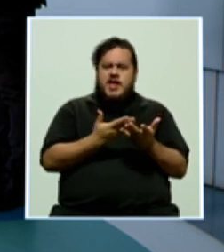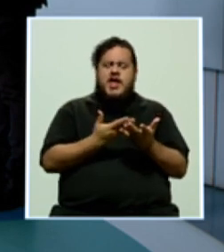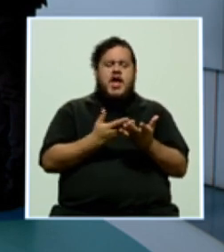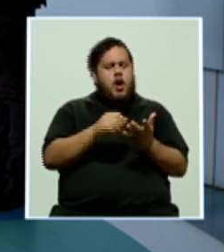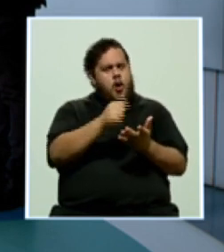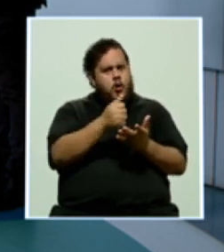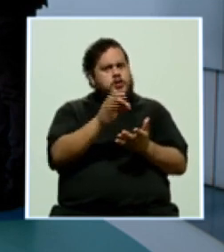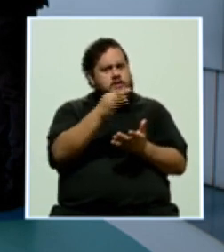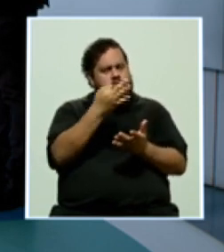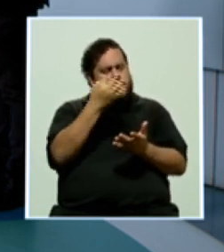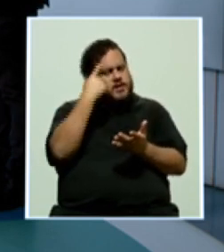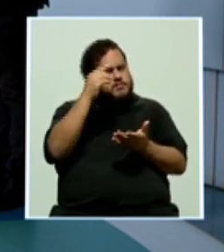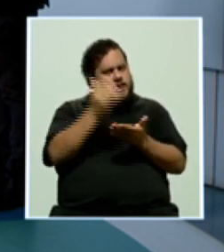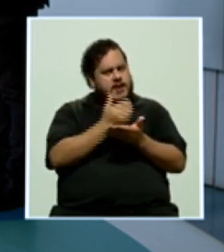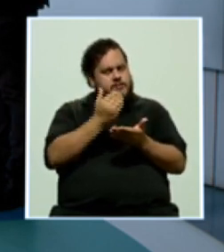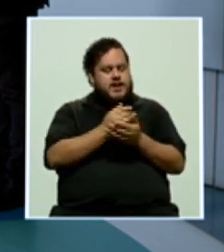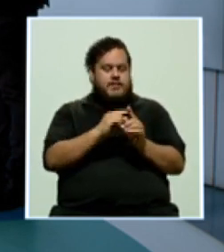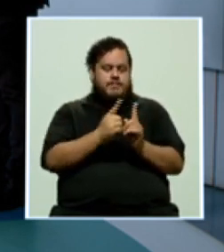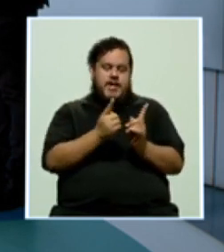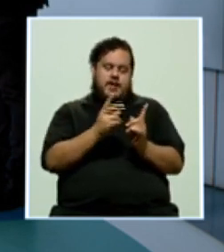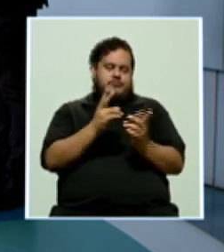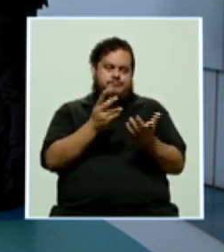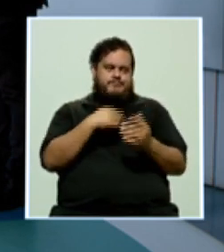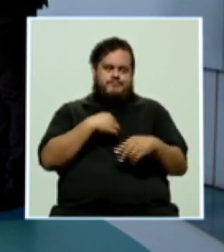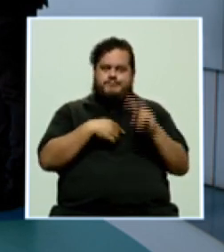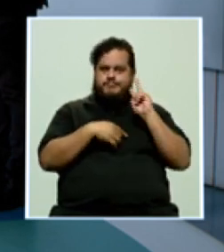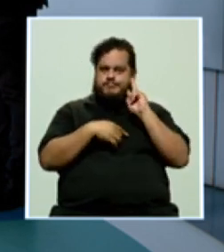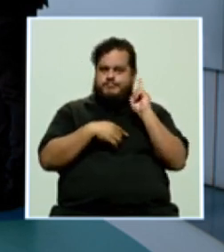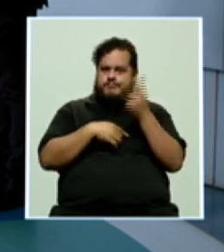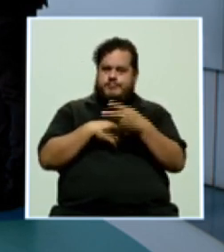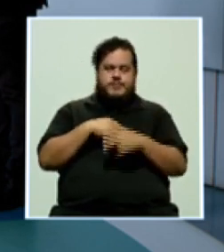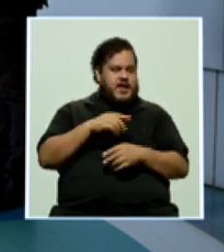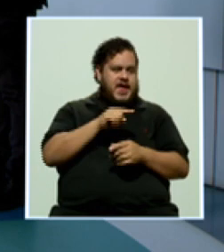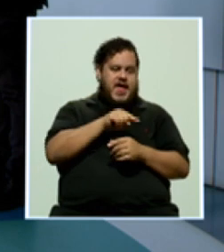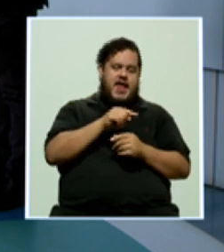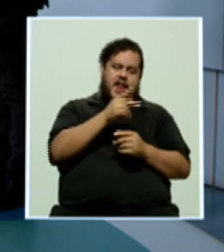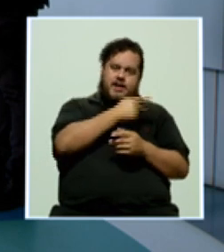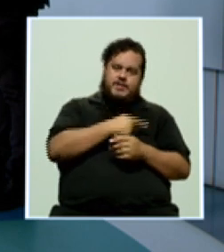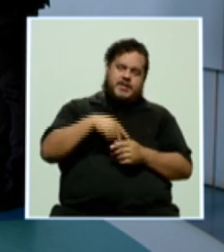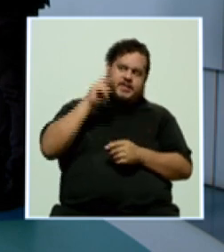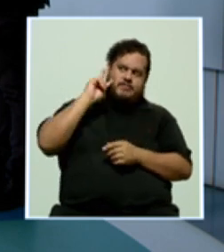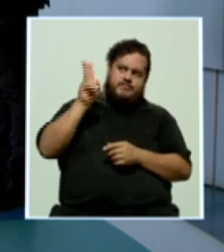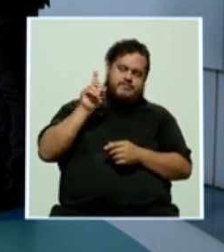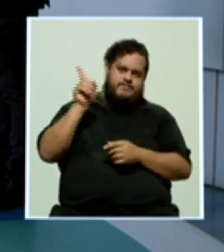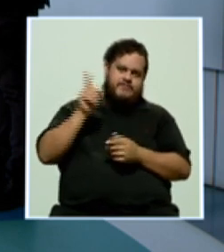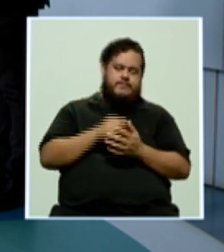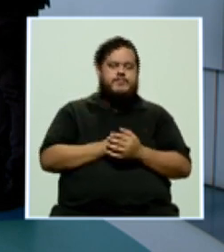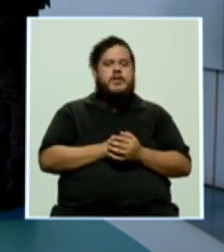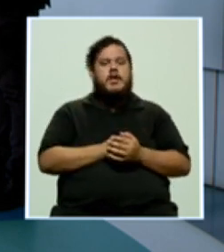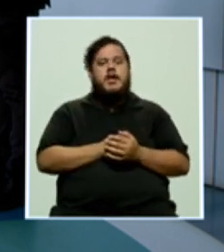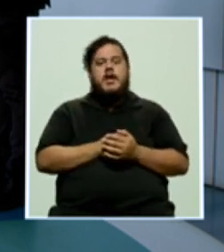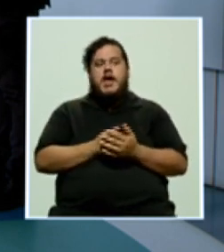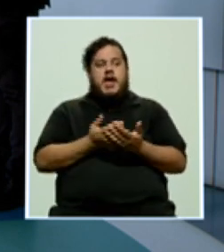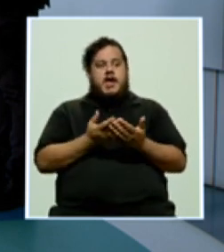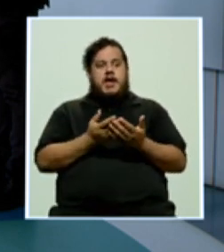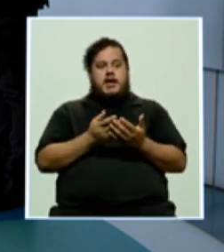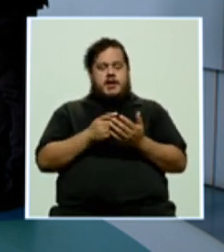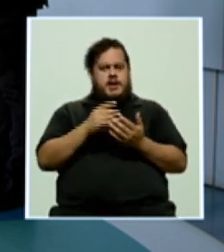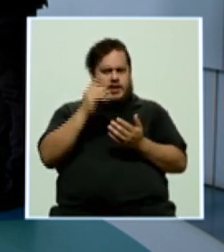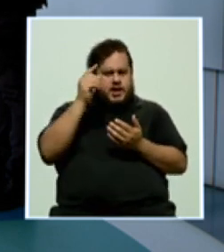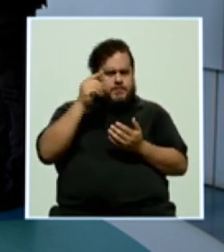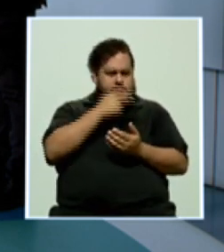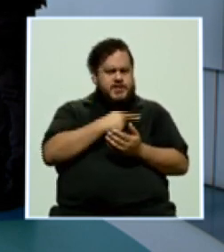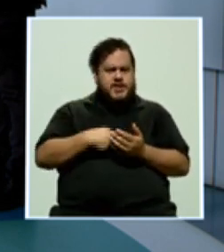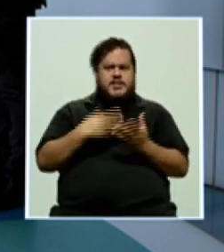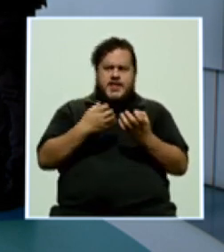que sí está claro, clarísimo, es que la principal dificultad no pasa por convencer al Fondo Monetario Internacional, que